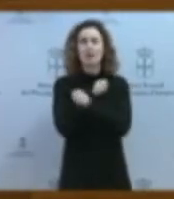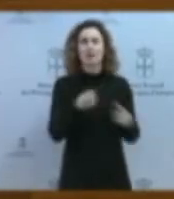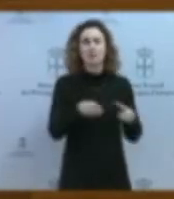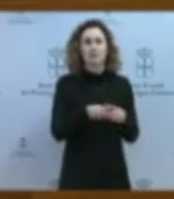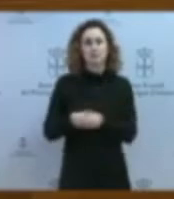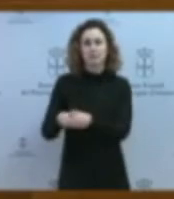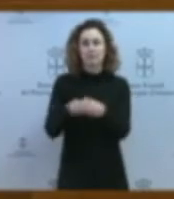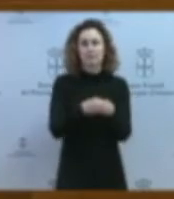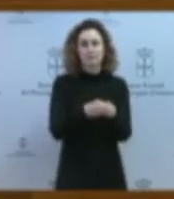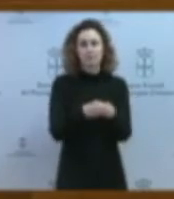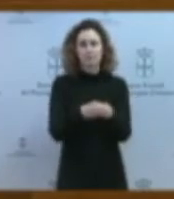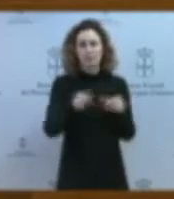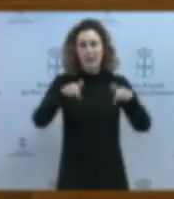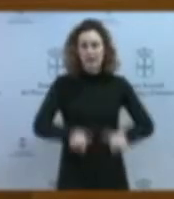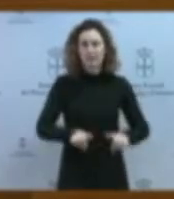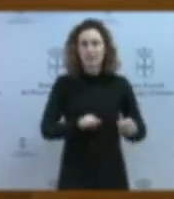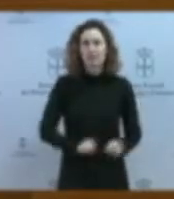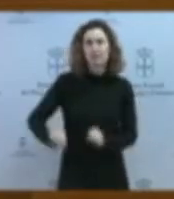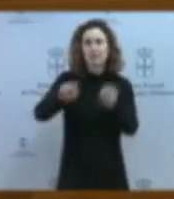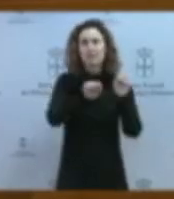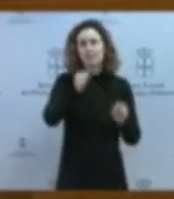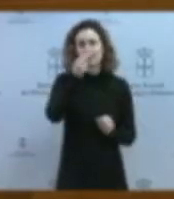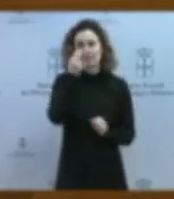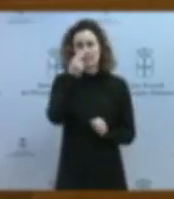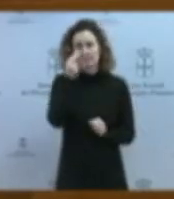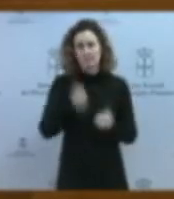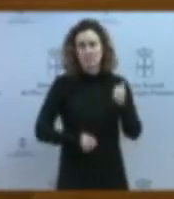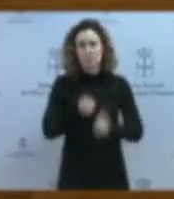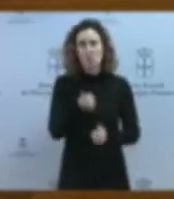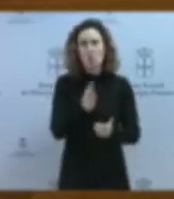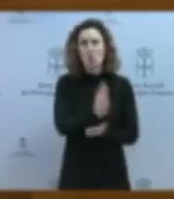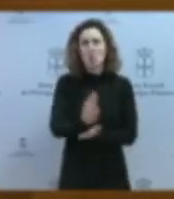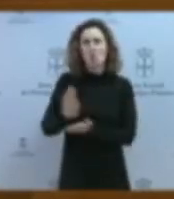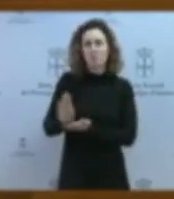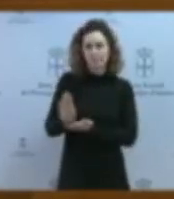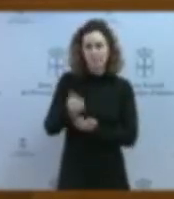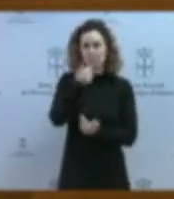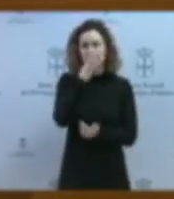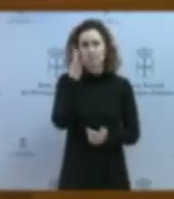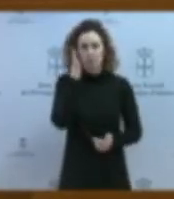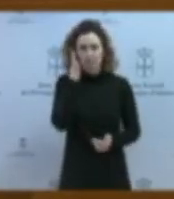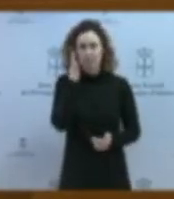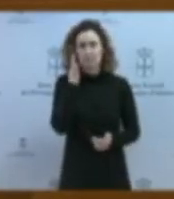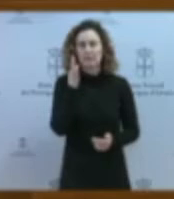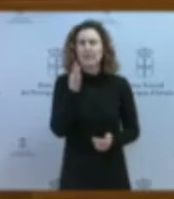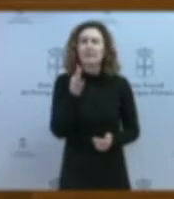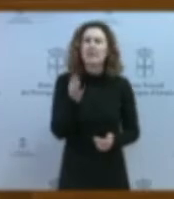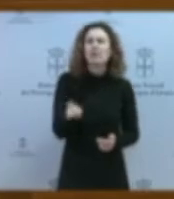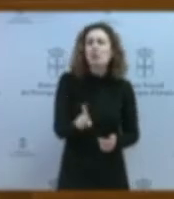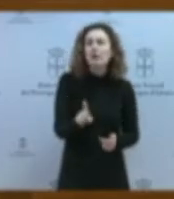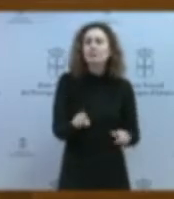intereses, insisto, de los opositores y de las opositoras asturianas, y no seamos rehenes de algunas fuerzas